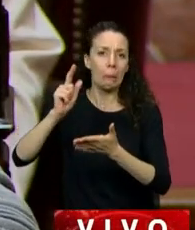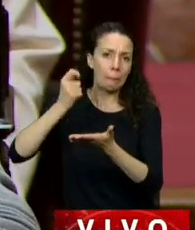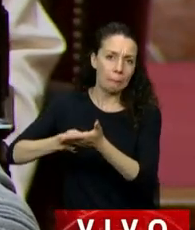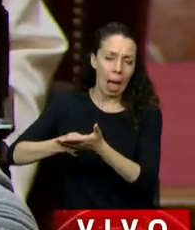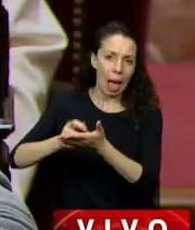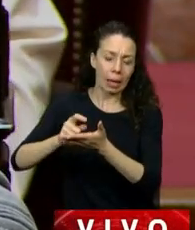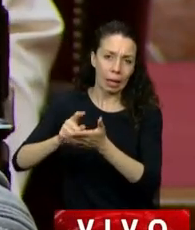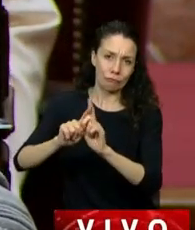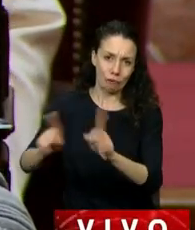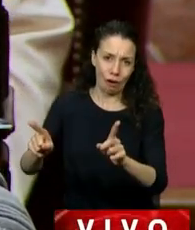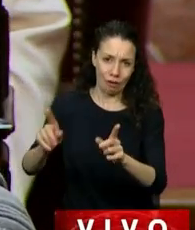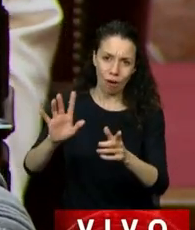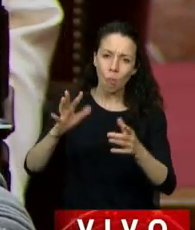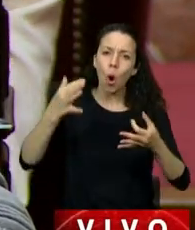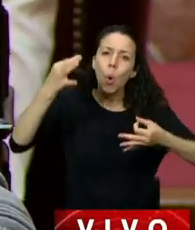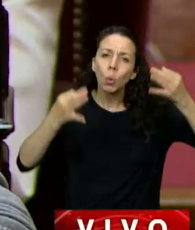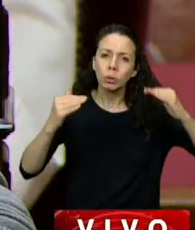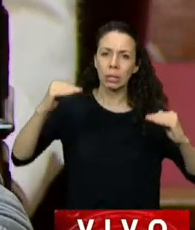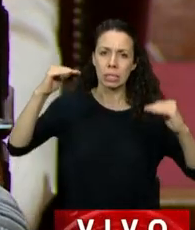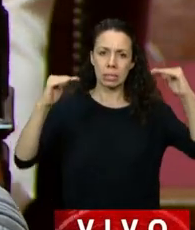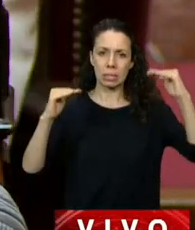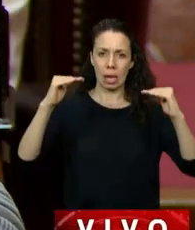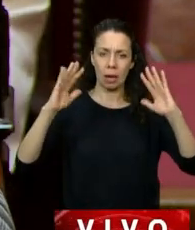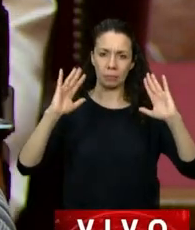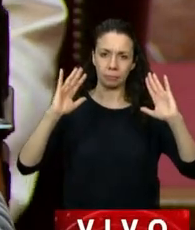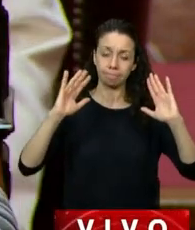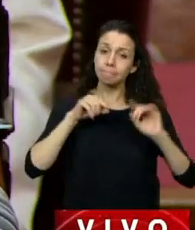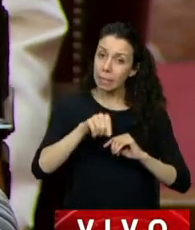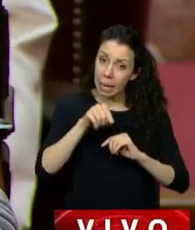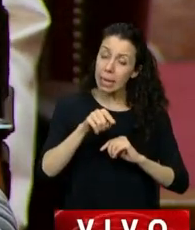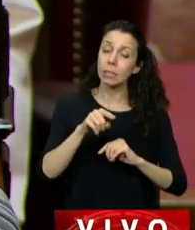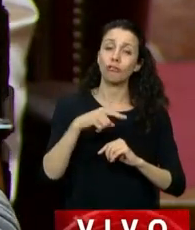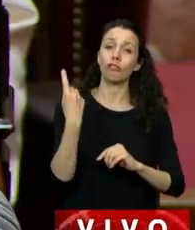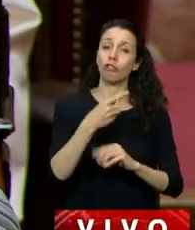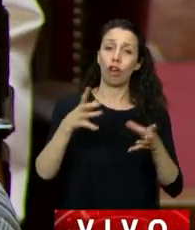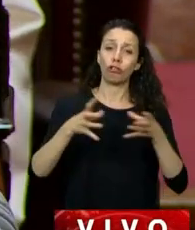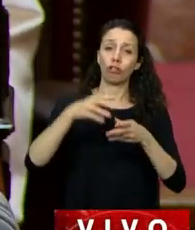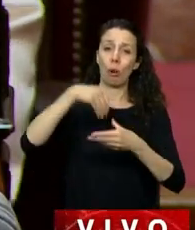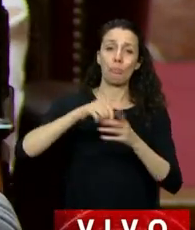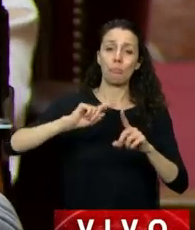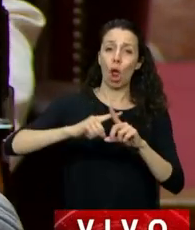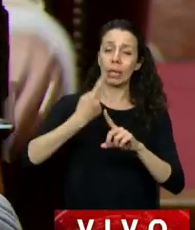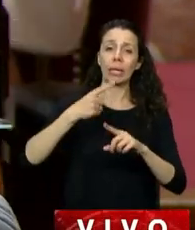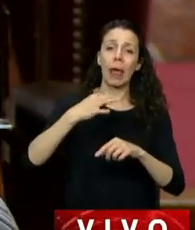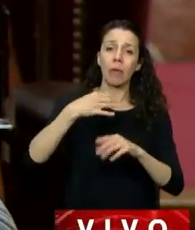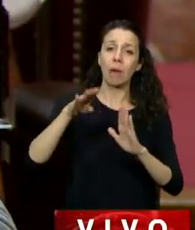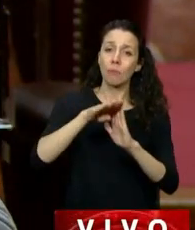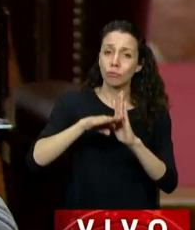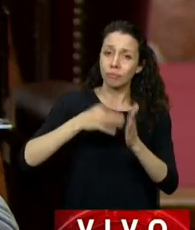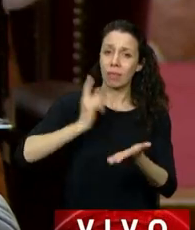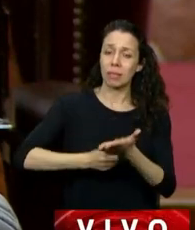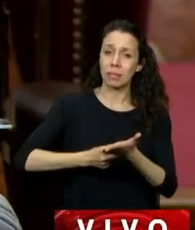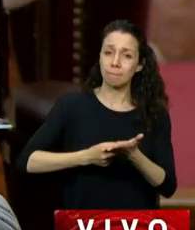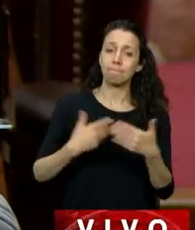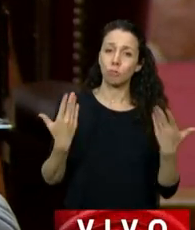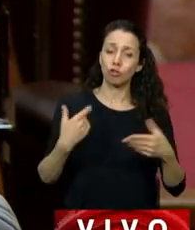la política y por eso, como parte de este gobierno y como parte de esta coalición,